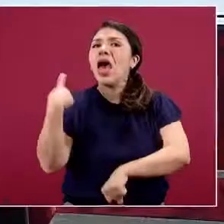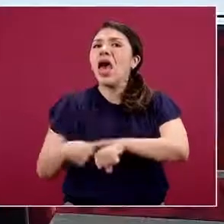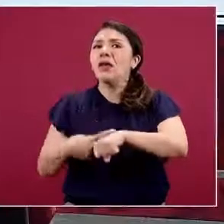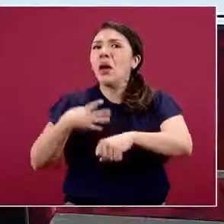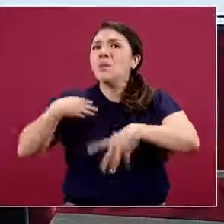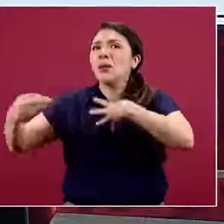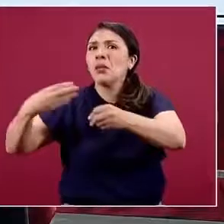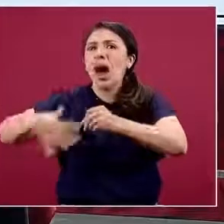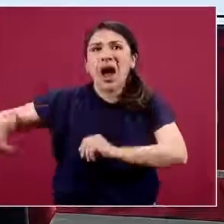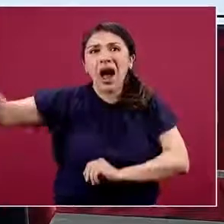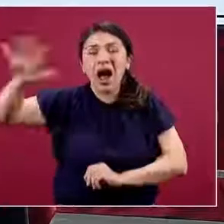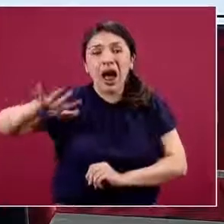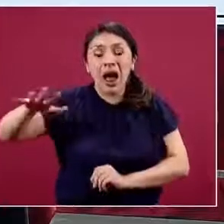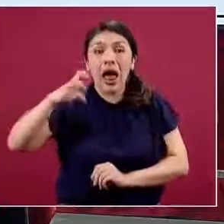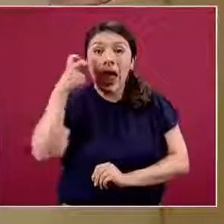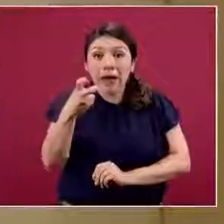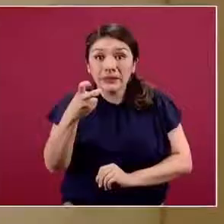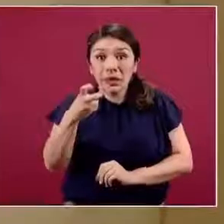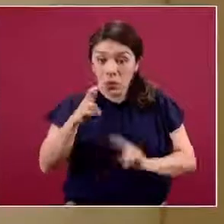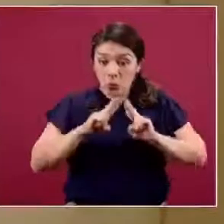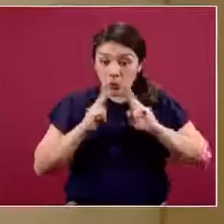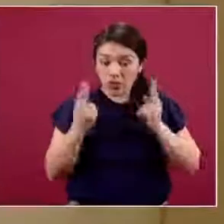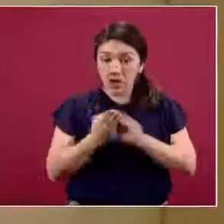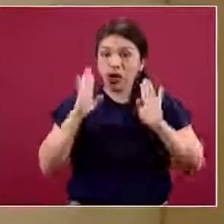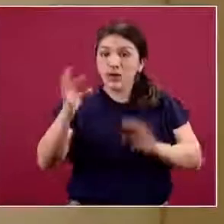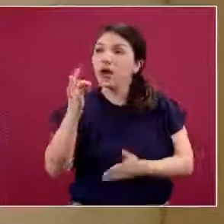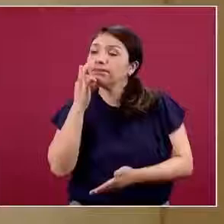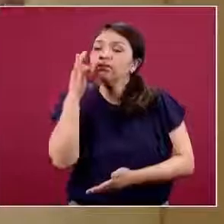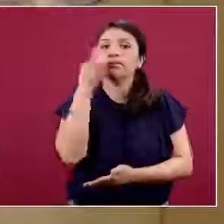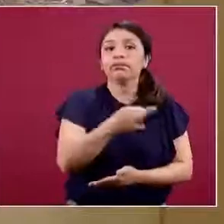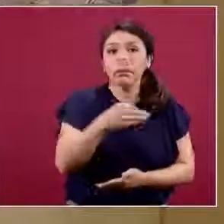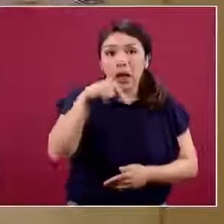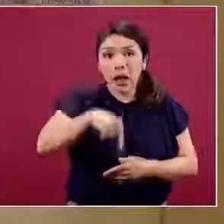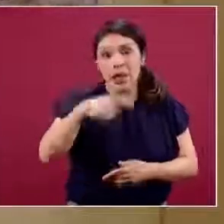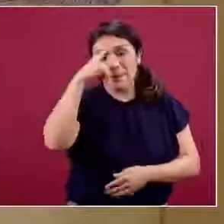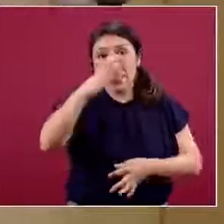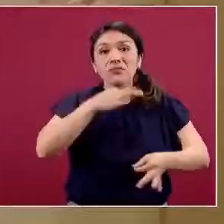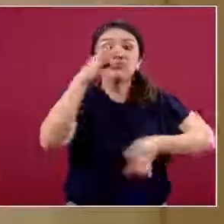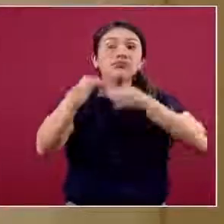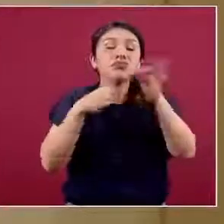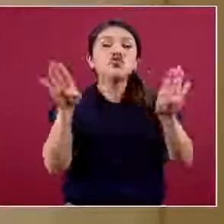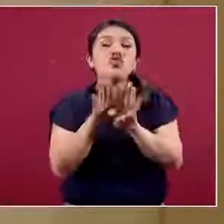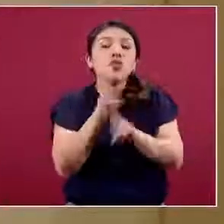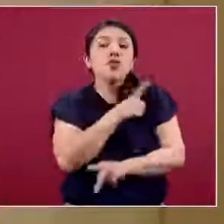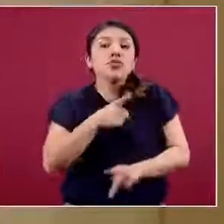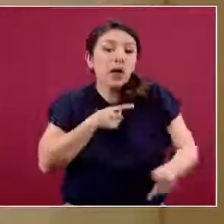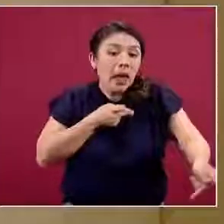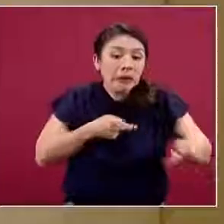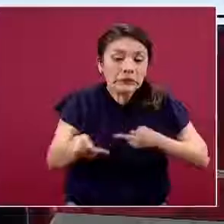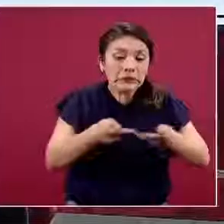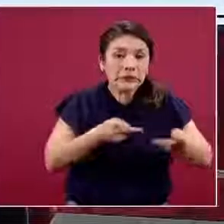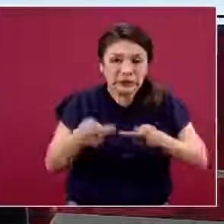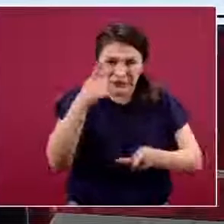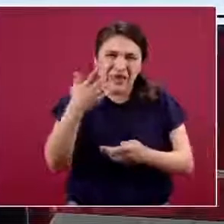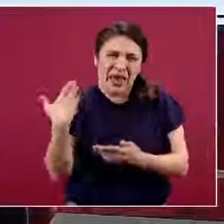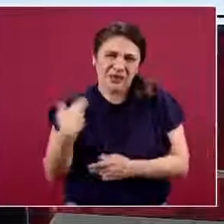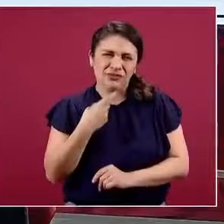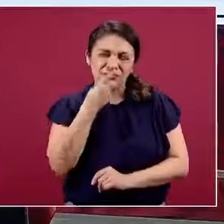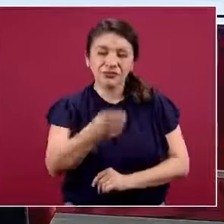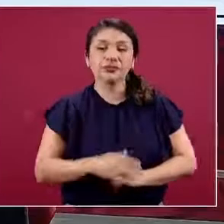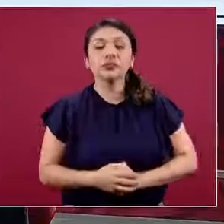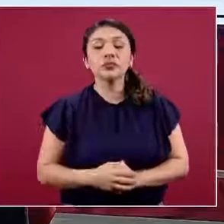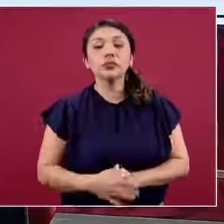virus circulando. Y entonces esta unidad notificó a las unidades, detonando toda la actividad previamente comentada.